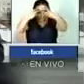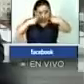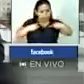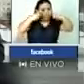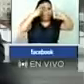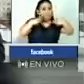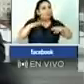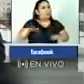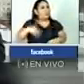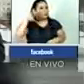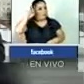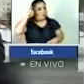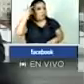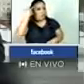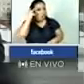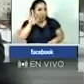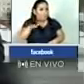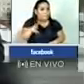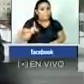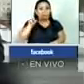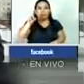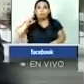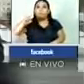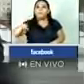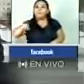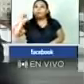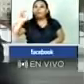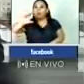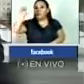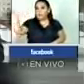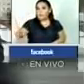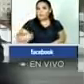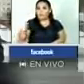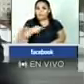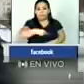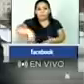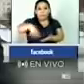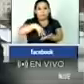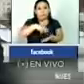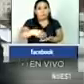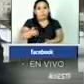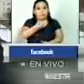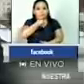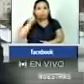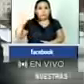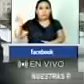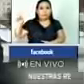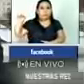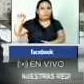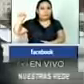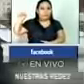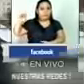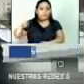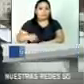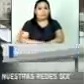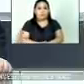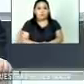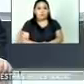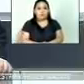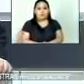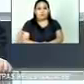prueba lo que representa poco más del 1,5% de la población Bricio Segovia Body America Washington